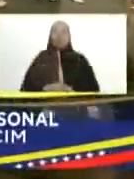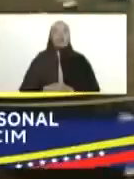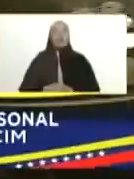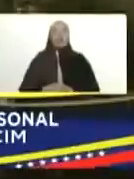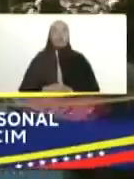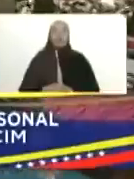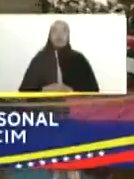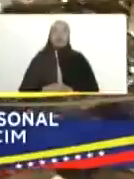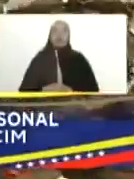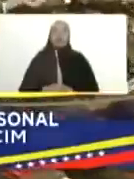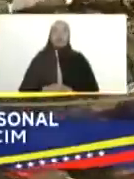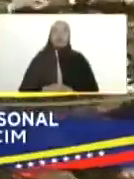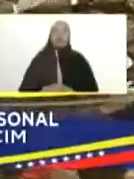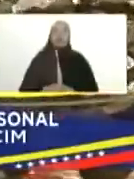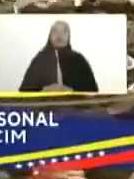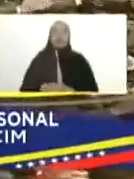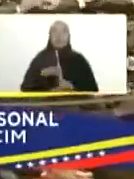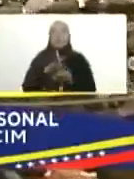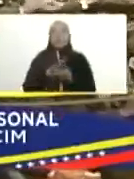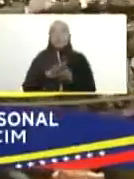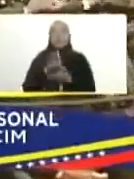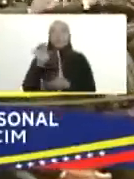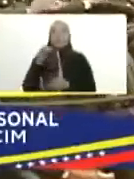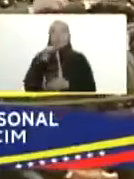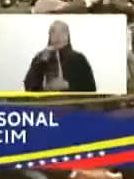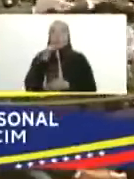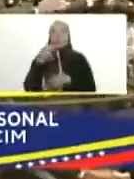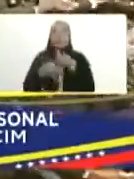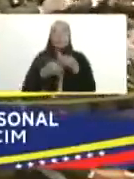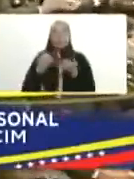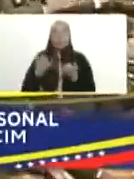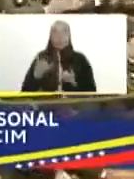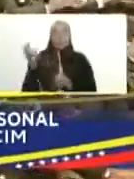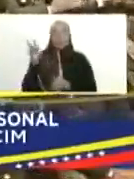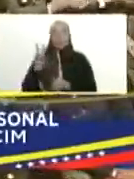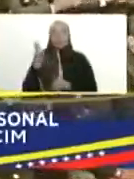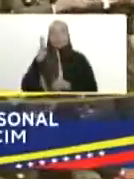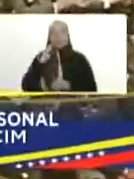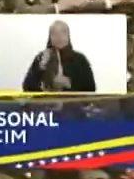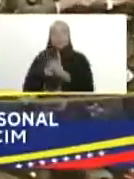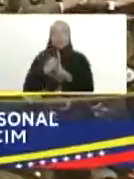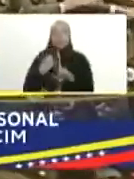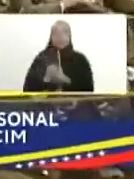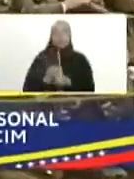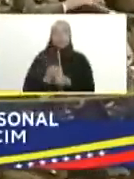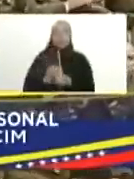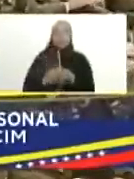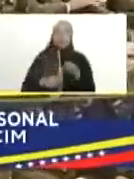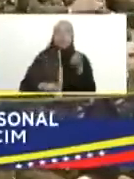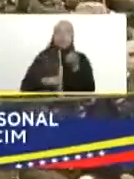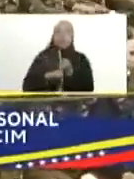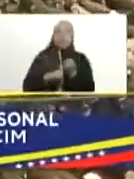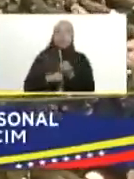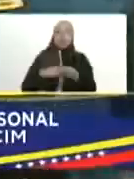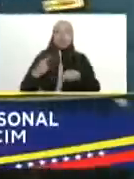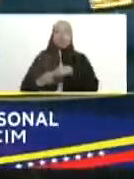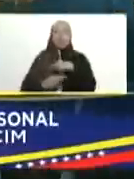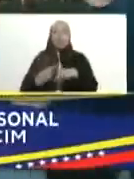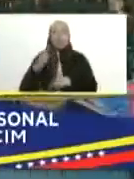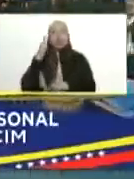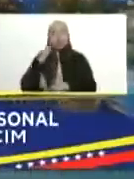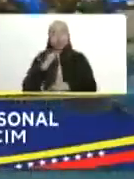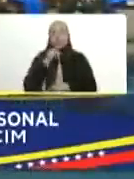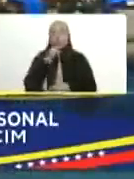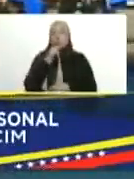estabilidad y la seguridad de la patria venezolana. Además, recientemente la Fuerza Armada Nacional Bolivariana reafirmó su vocación revolucionaria, popular